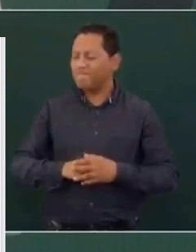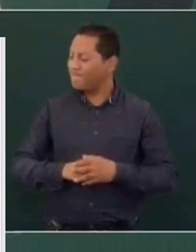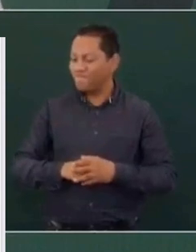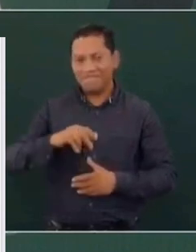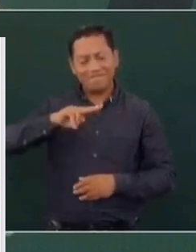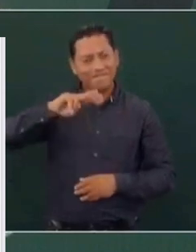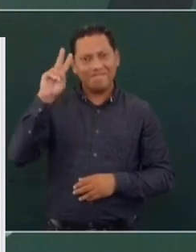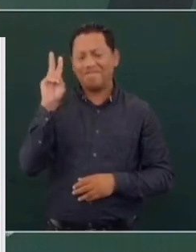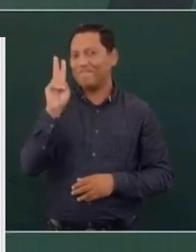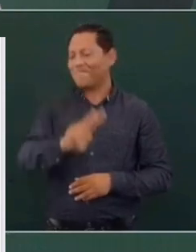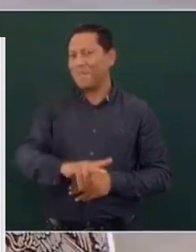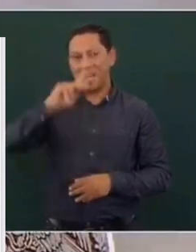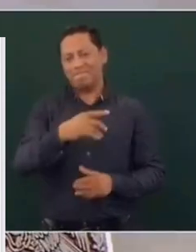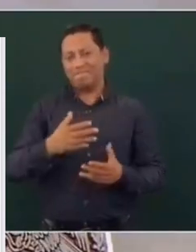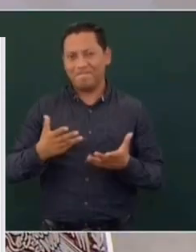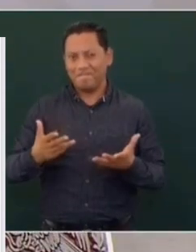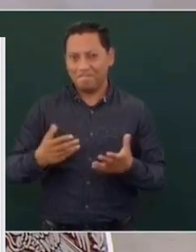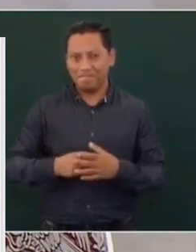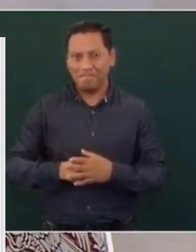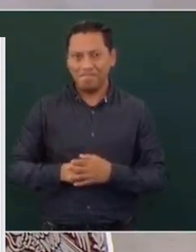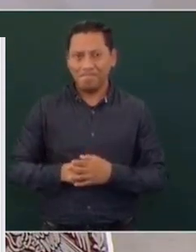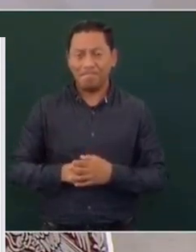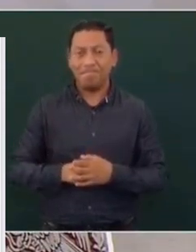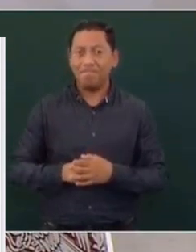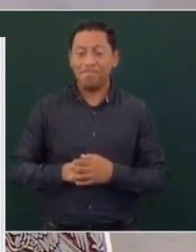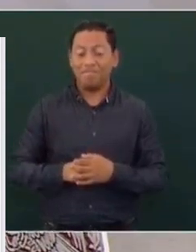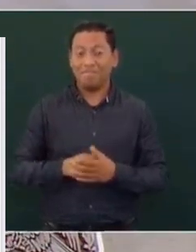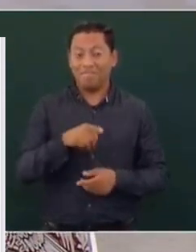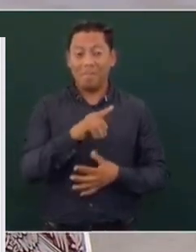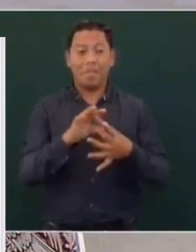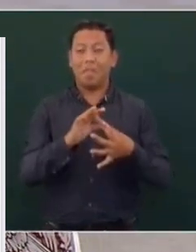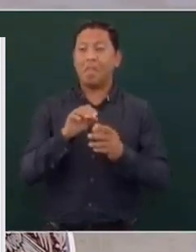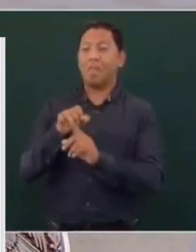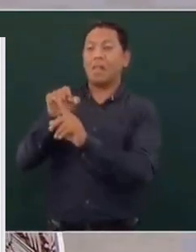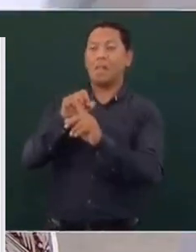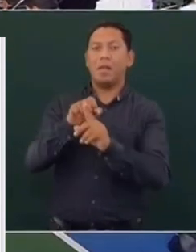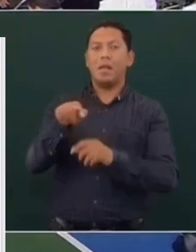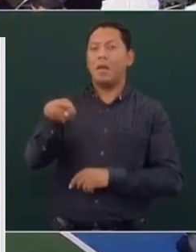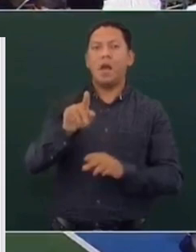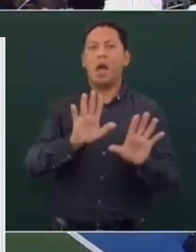reverendos hipócritas. Ya no